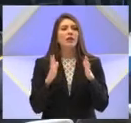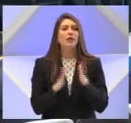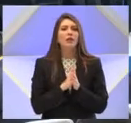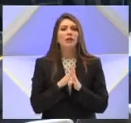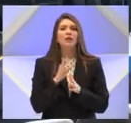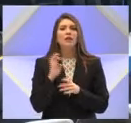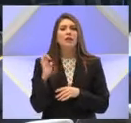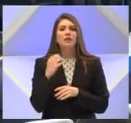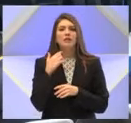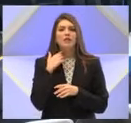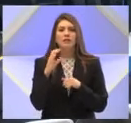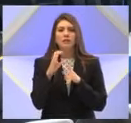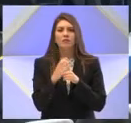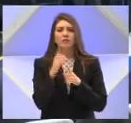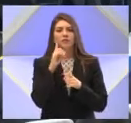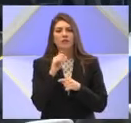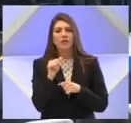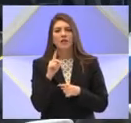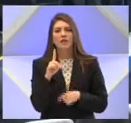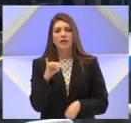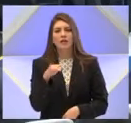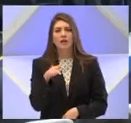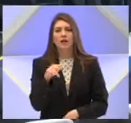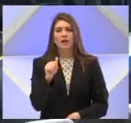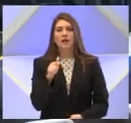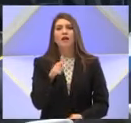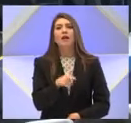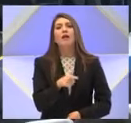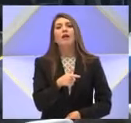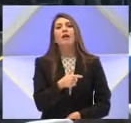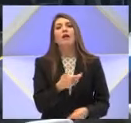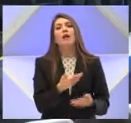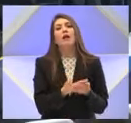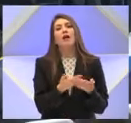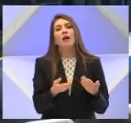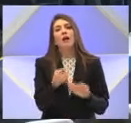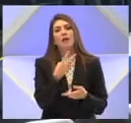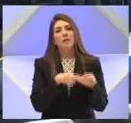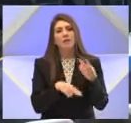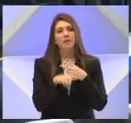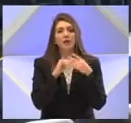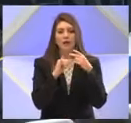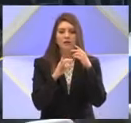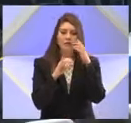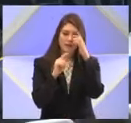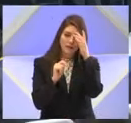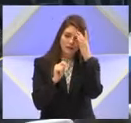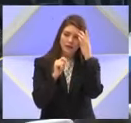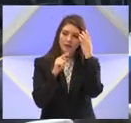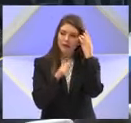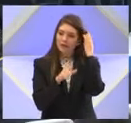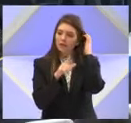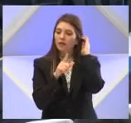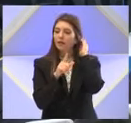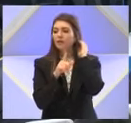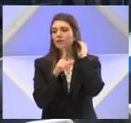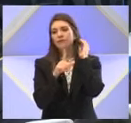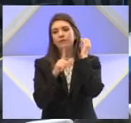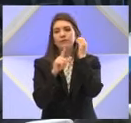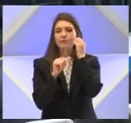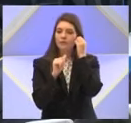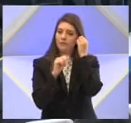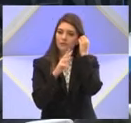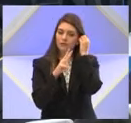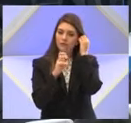comisionada adriana labarthe de insulza que ahora viene como aid city roger este déjenme comentarles